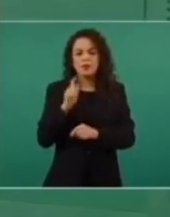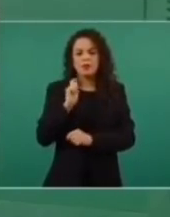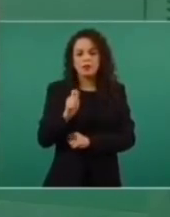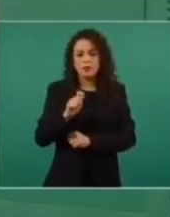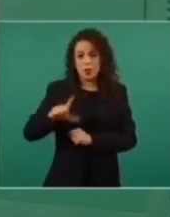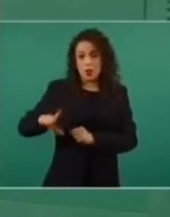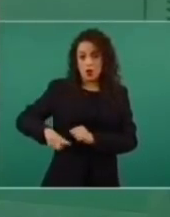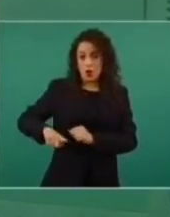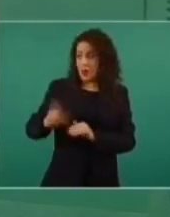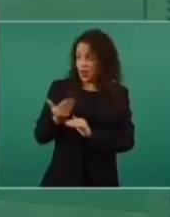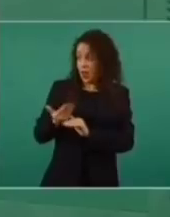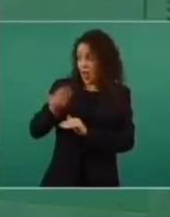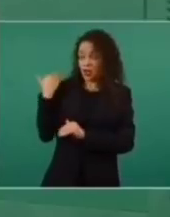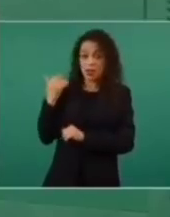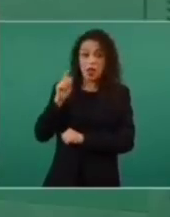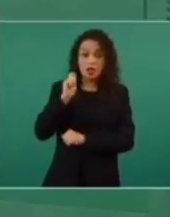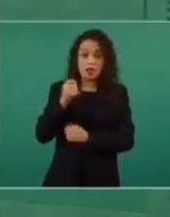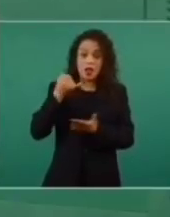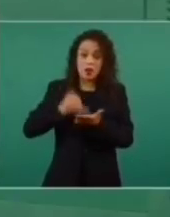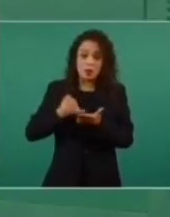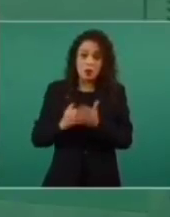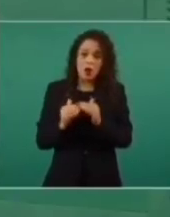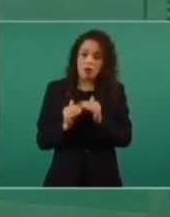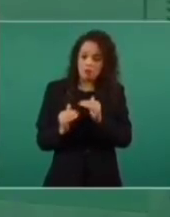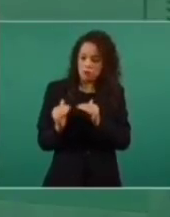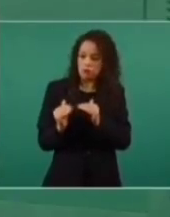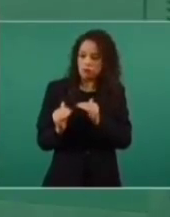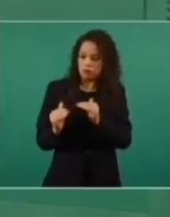gobierno anterior fue aumentos de impuestos.